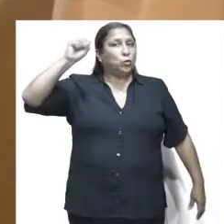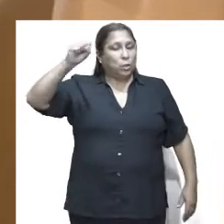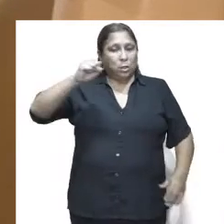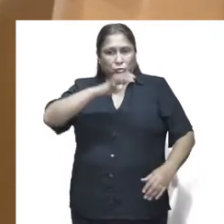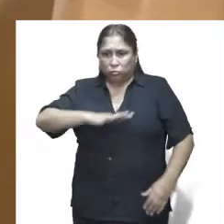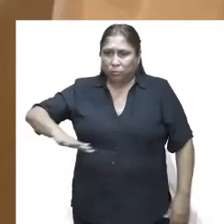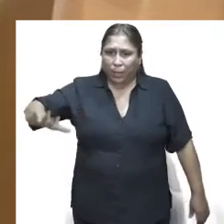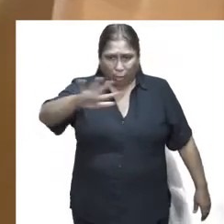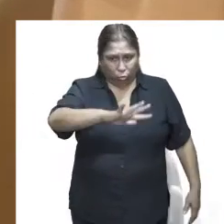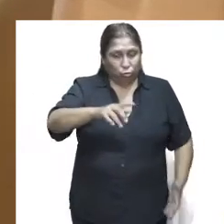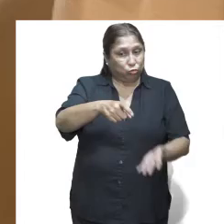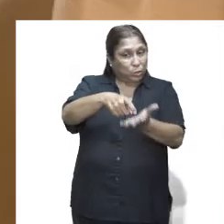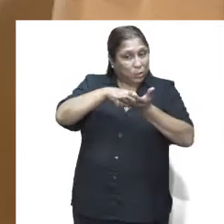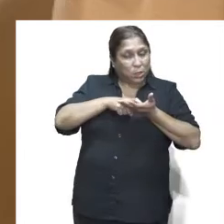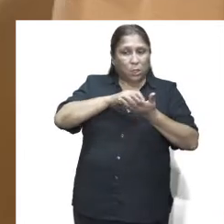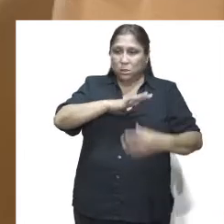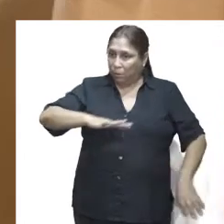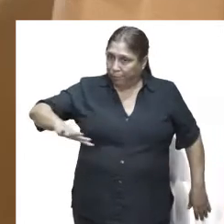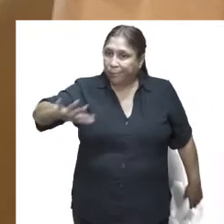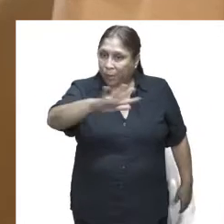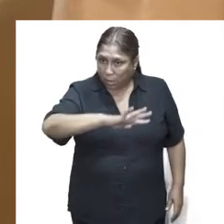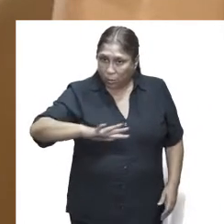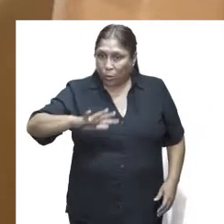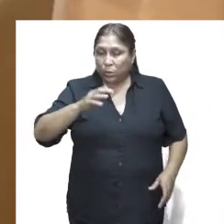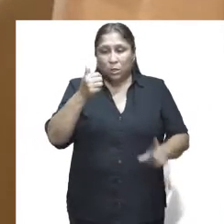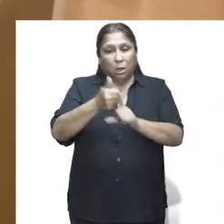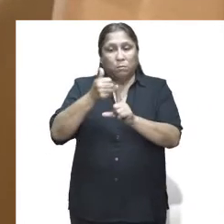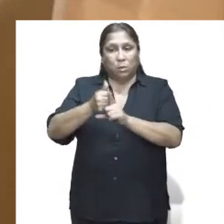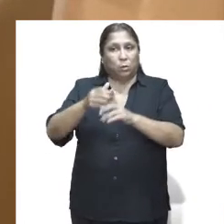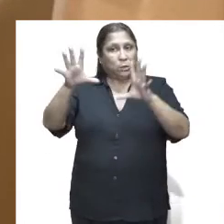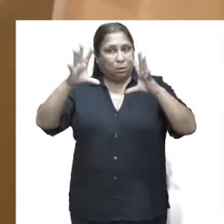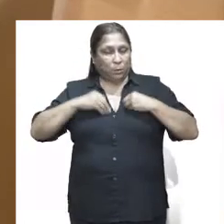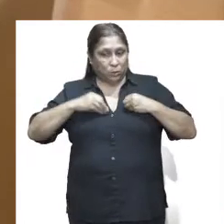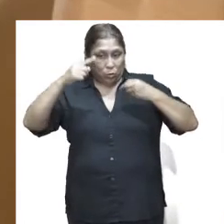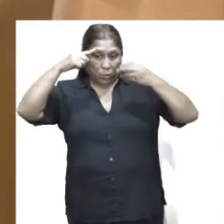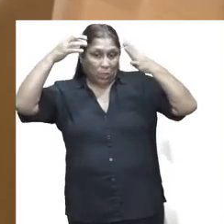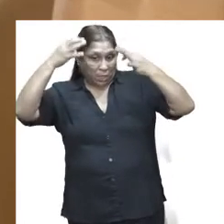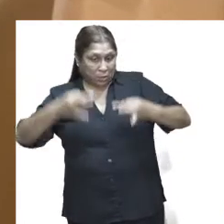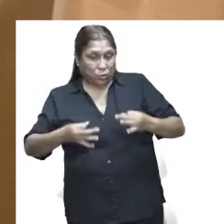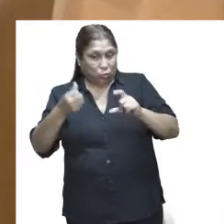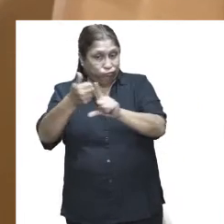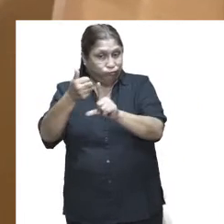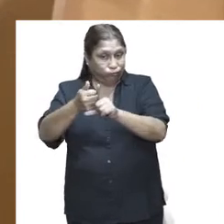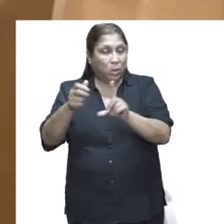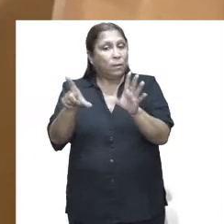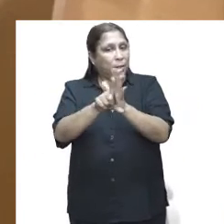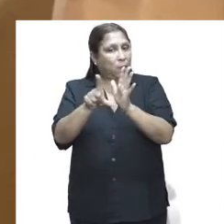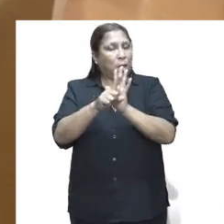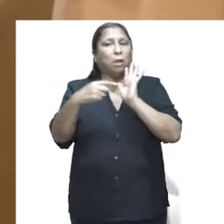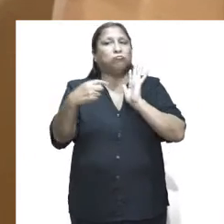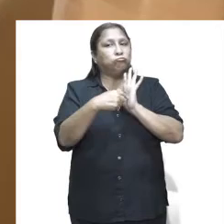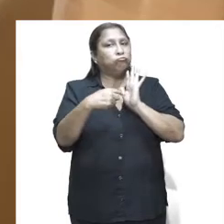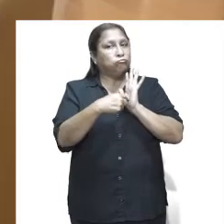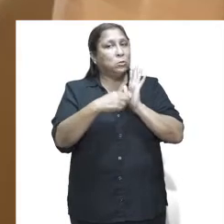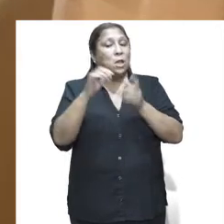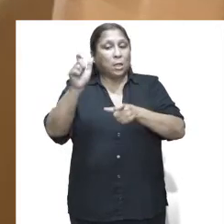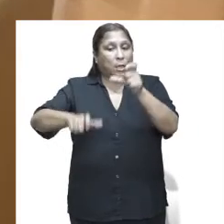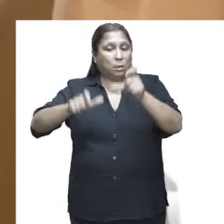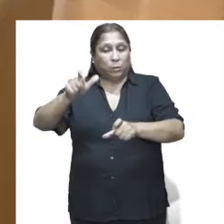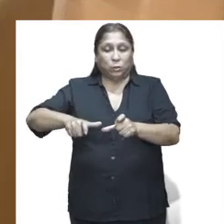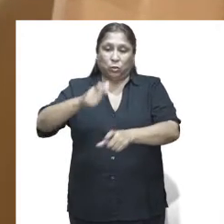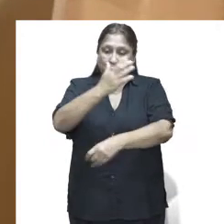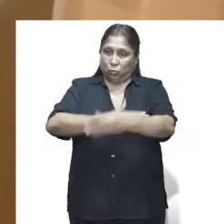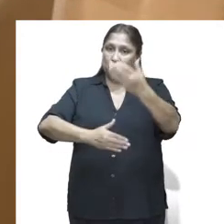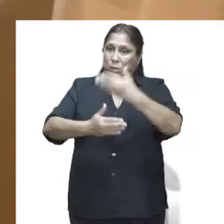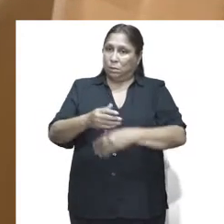una obligación para todos, ¿no? Y el mismo reconocimiento de la capacidad jurídica también indica que las personas con discapacidad